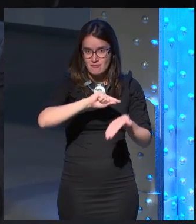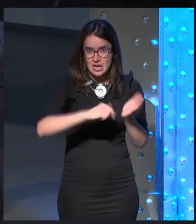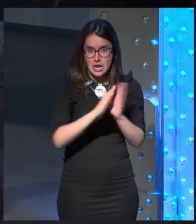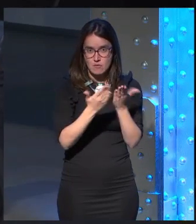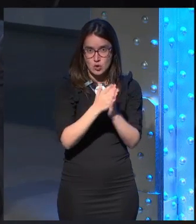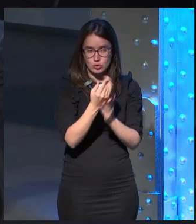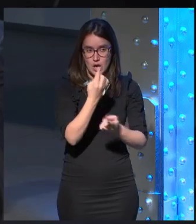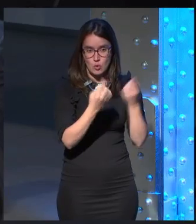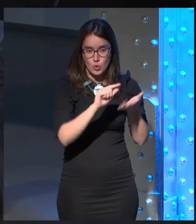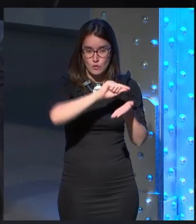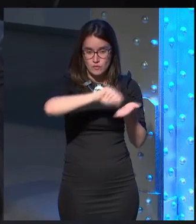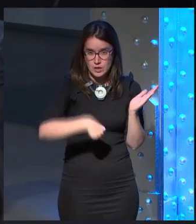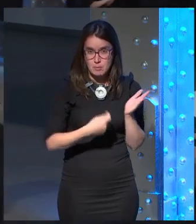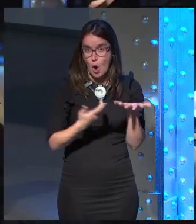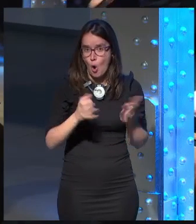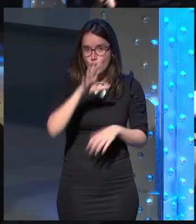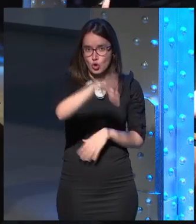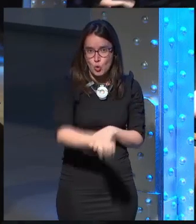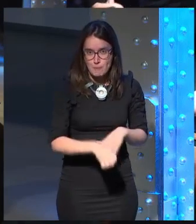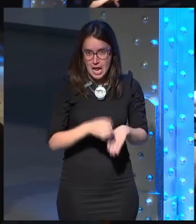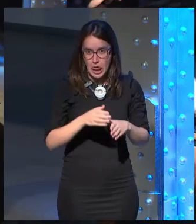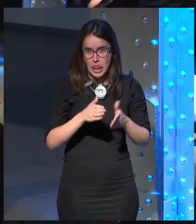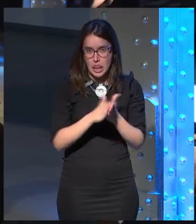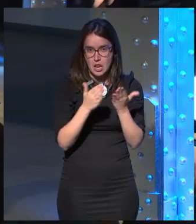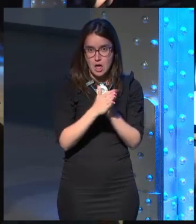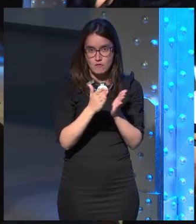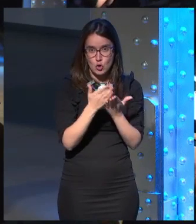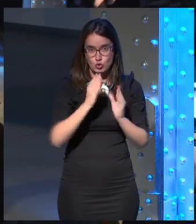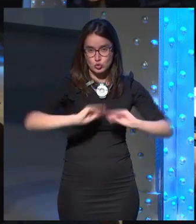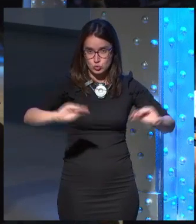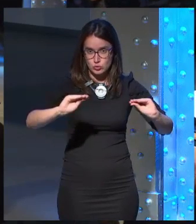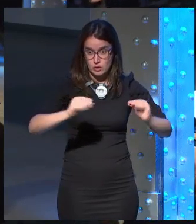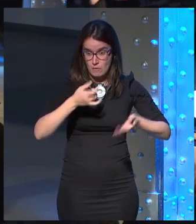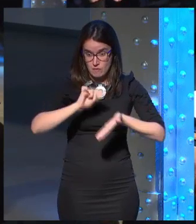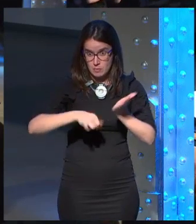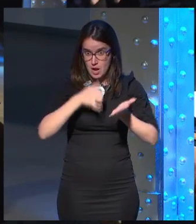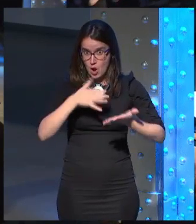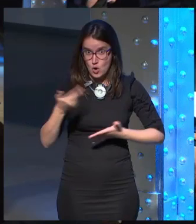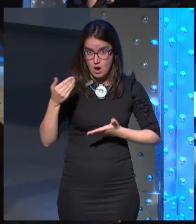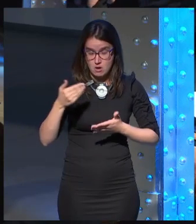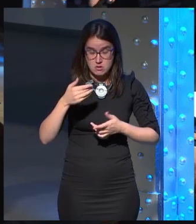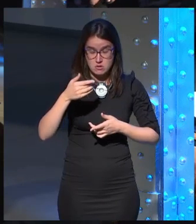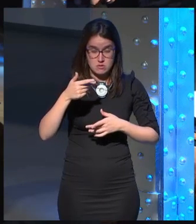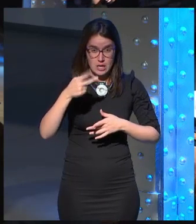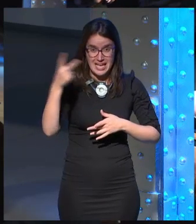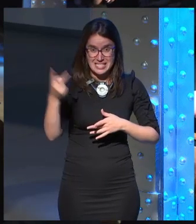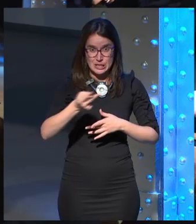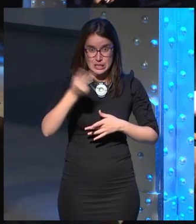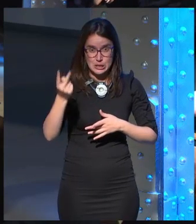algunos libros y comprar el libro de Scott Kelly, que lo firmará él, justo aquí en el hall que tenemos en